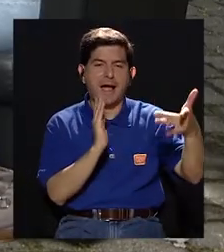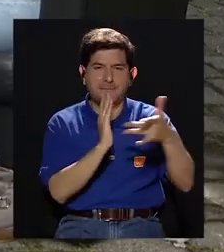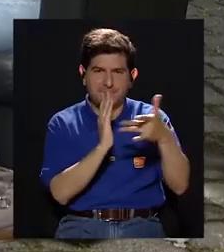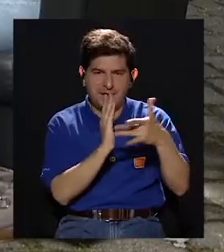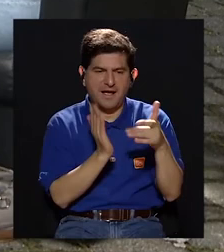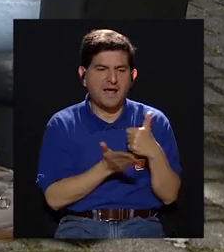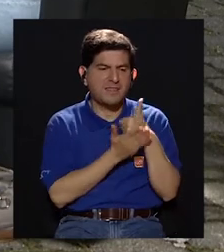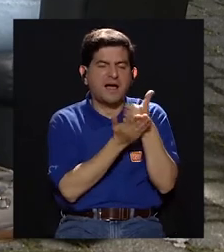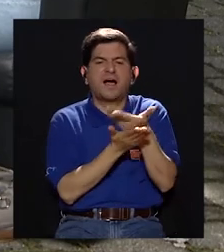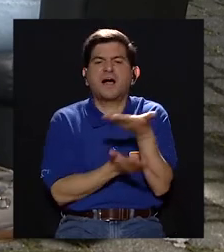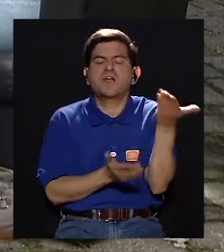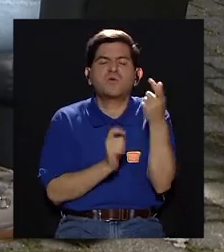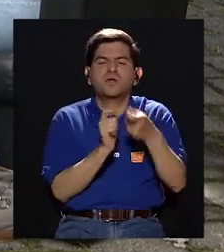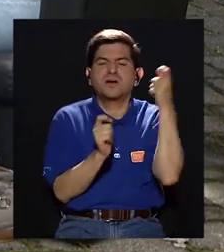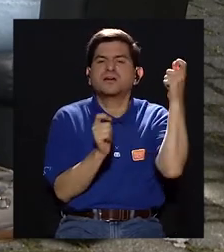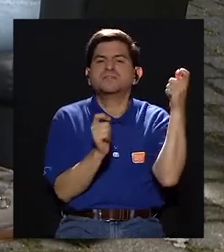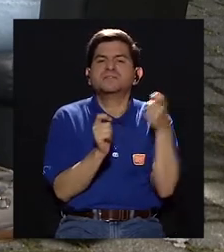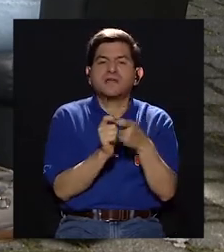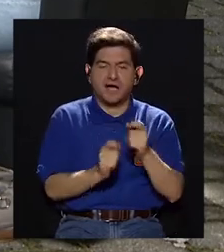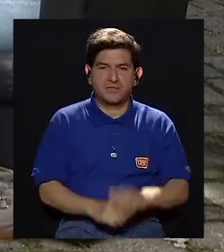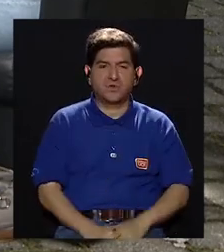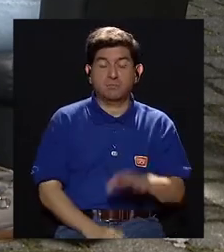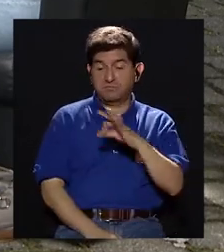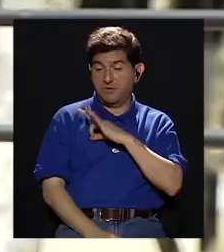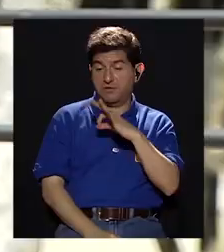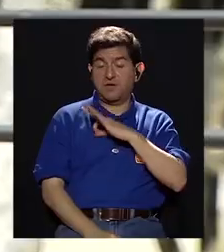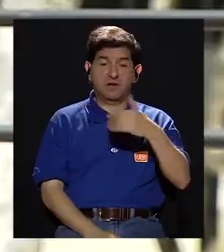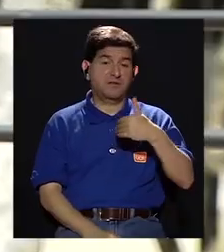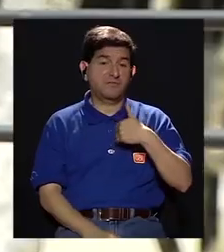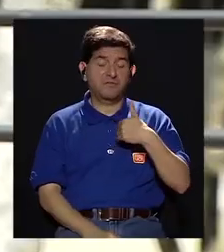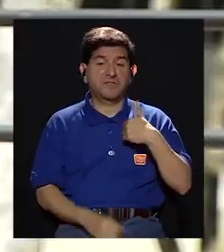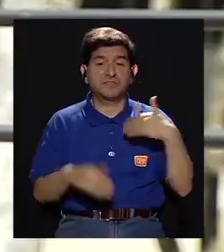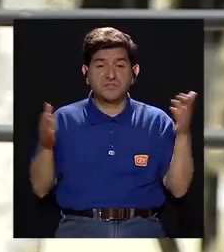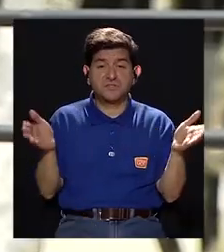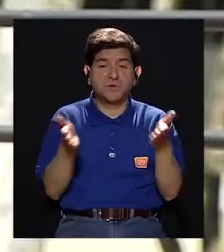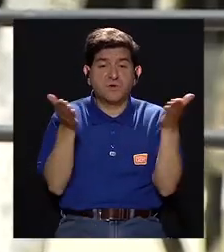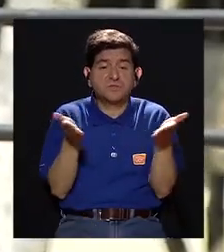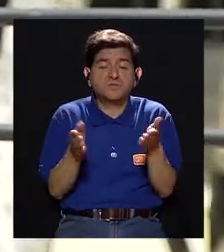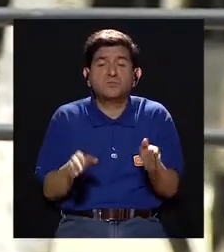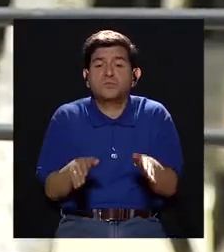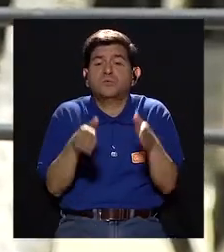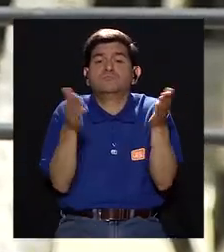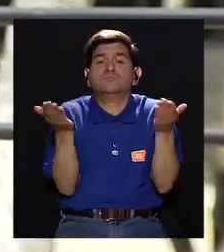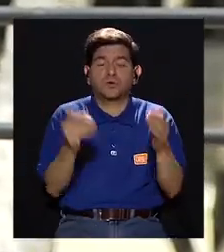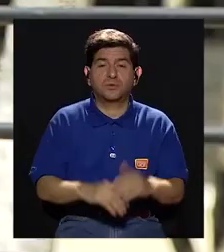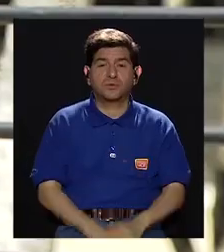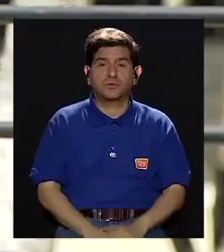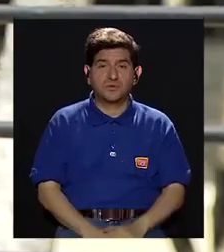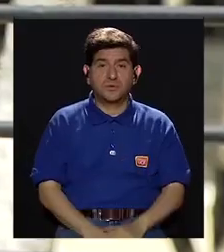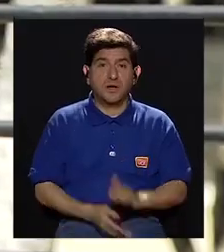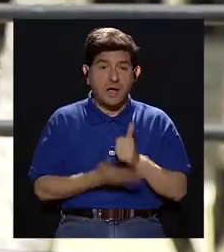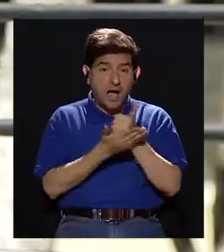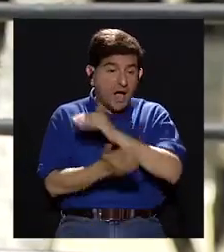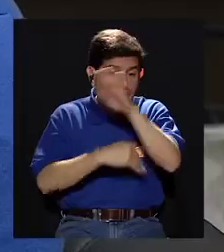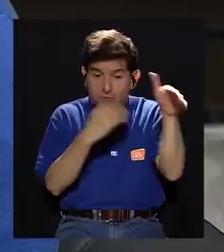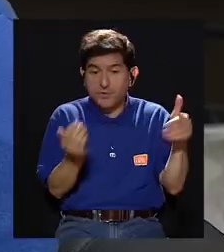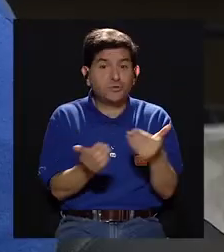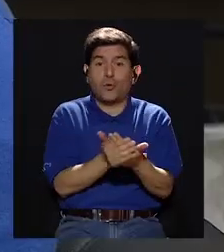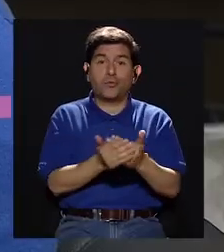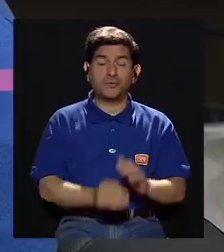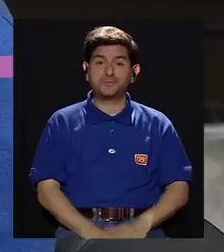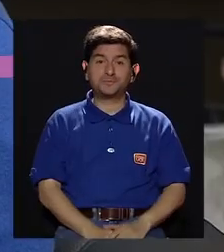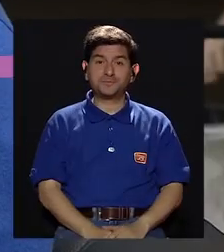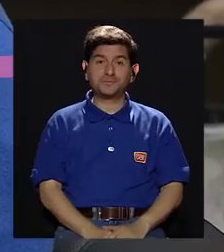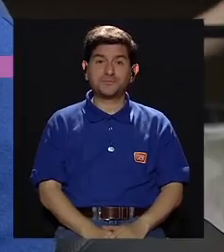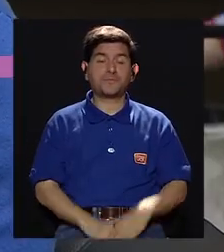que se aplica esta técnica, ¿en qué ayuda específicamente y qué beneficios tiene esta estimulación? Bueno, realmente ayuda